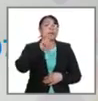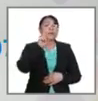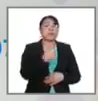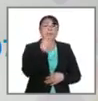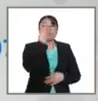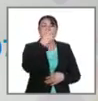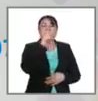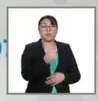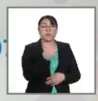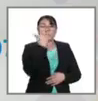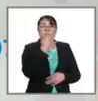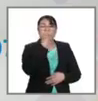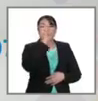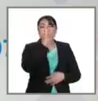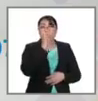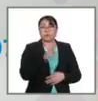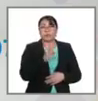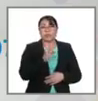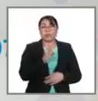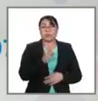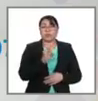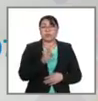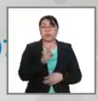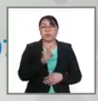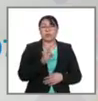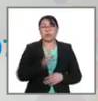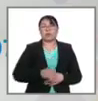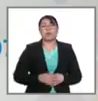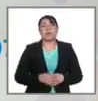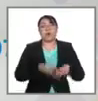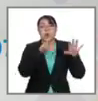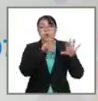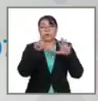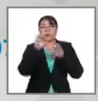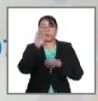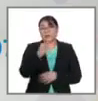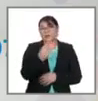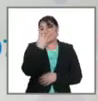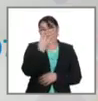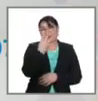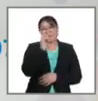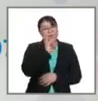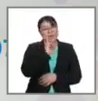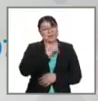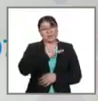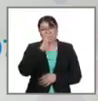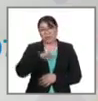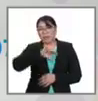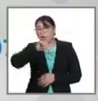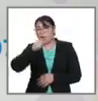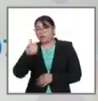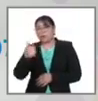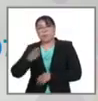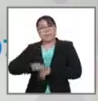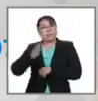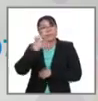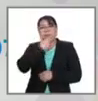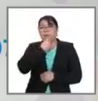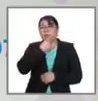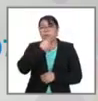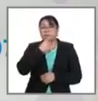34.5 por ciento es de los afectados con 895 y el restante corresponde al género